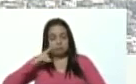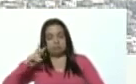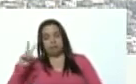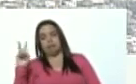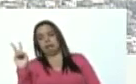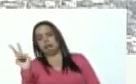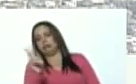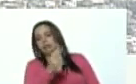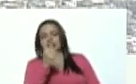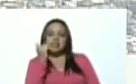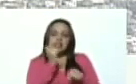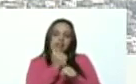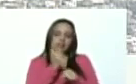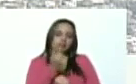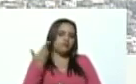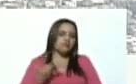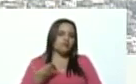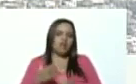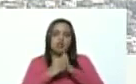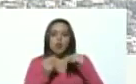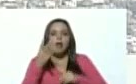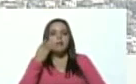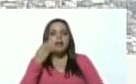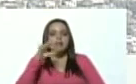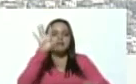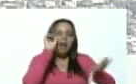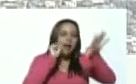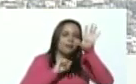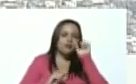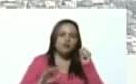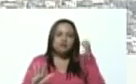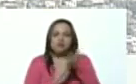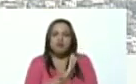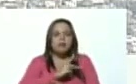belleza. Y toda la experiencia que estamos adquiriendo